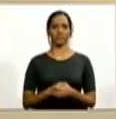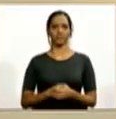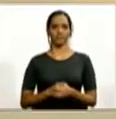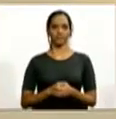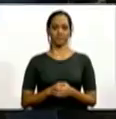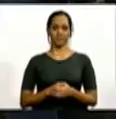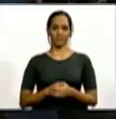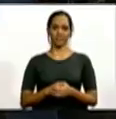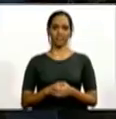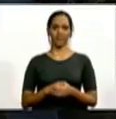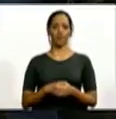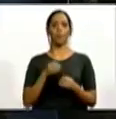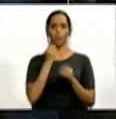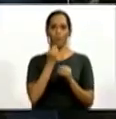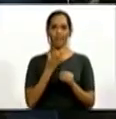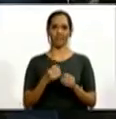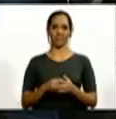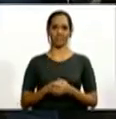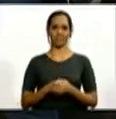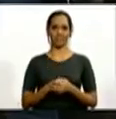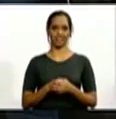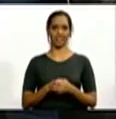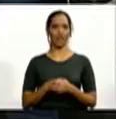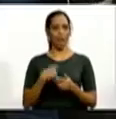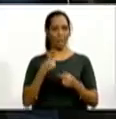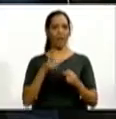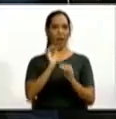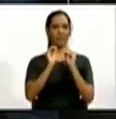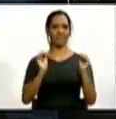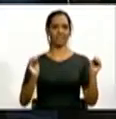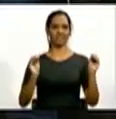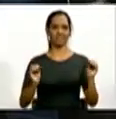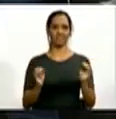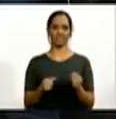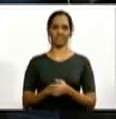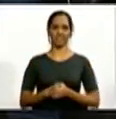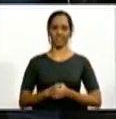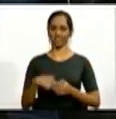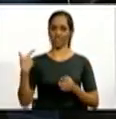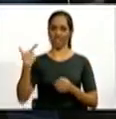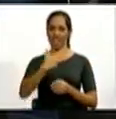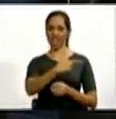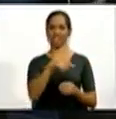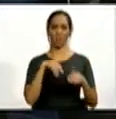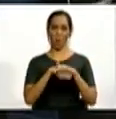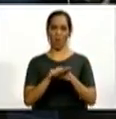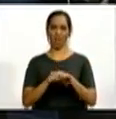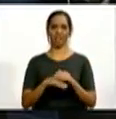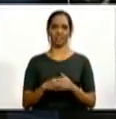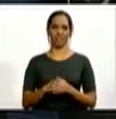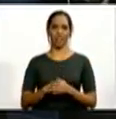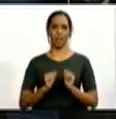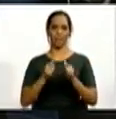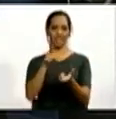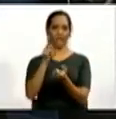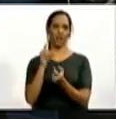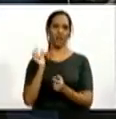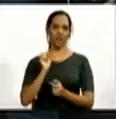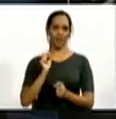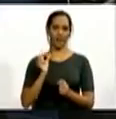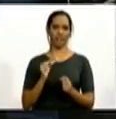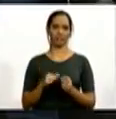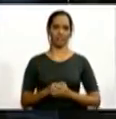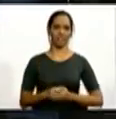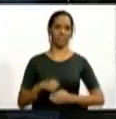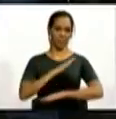No lo pongas sobre aviso, porque bueno, escapa. A lo mejor lo ponemos sobre aviso y sacan todas las flotas de camionetas que tienen guardadas. Ojalá. Que empiezan a cobrar barato y los peluches se